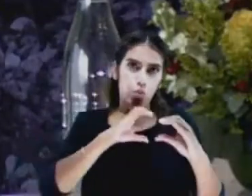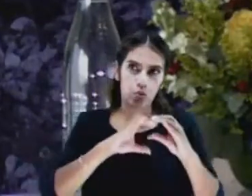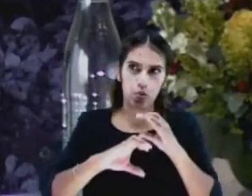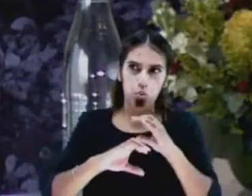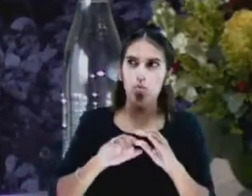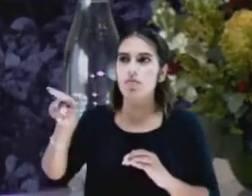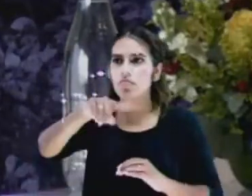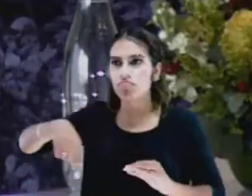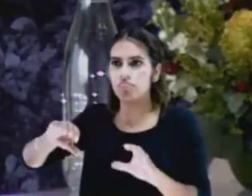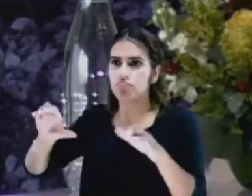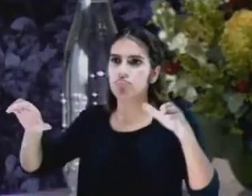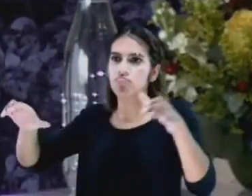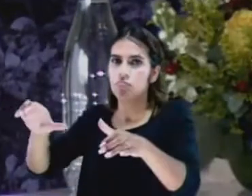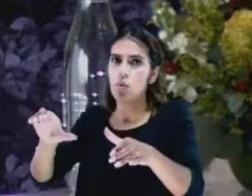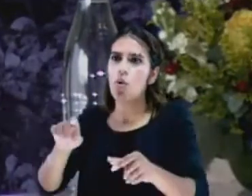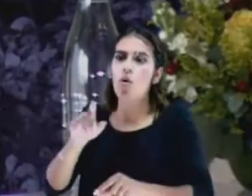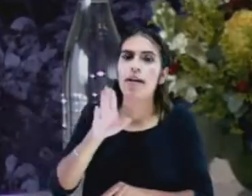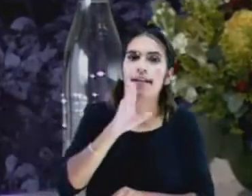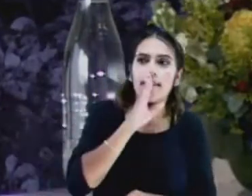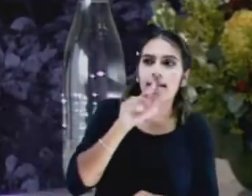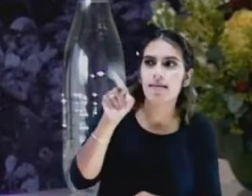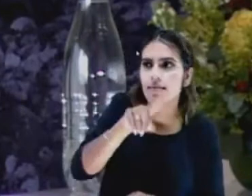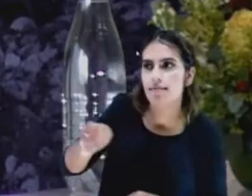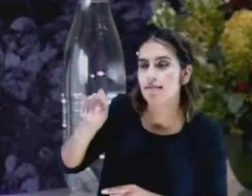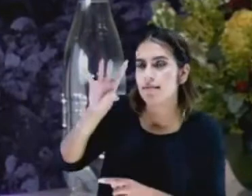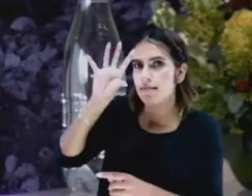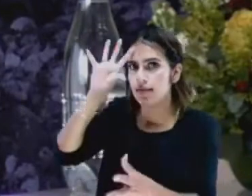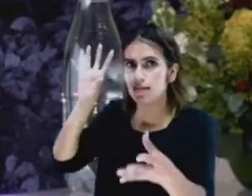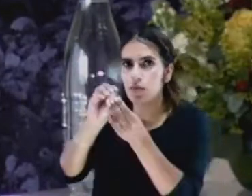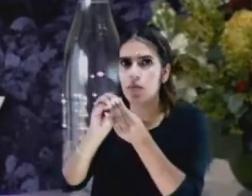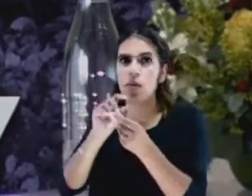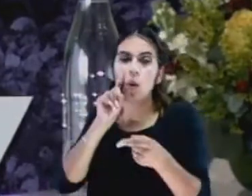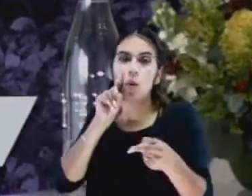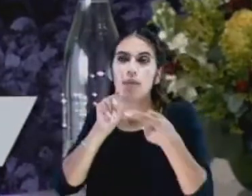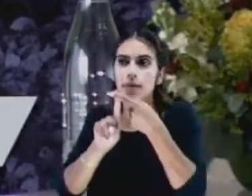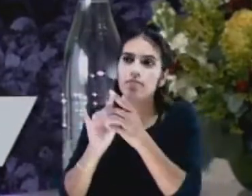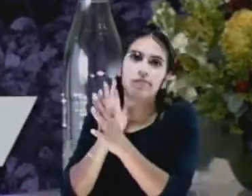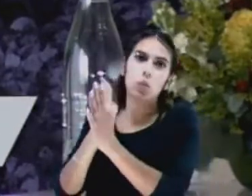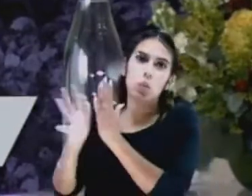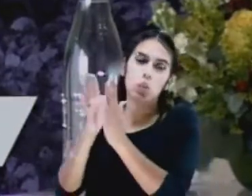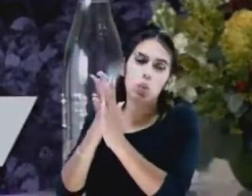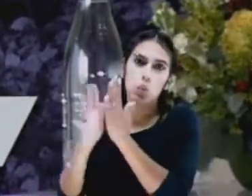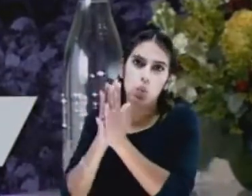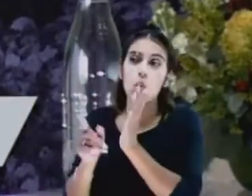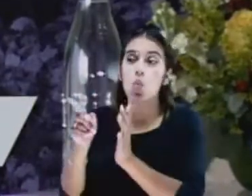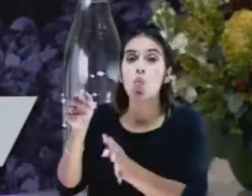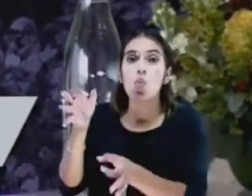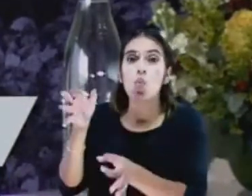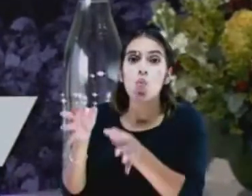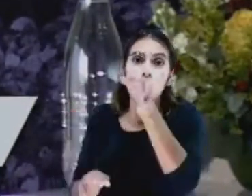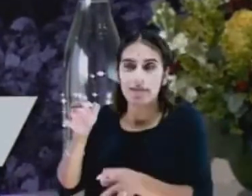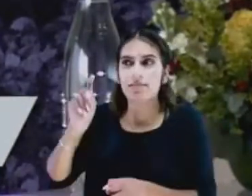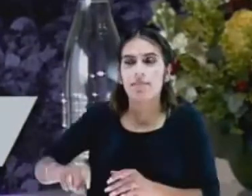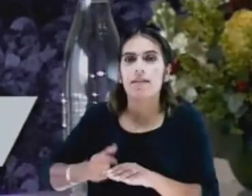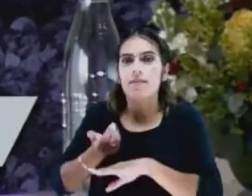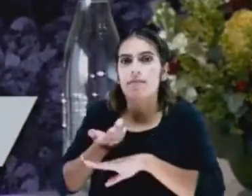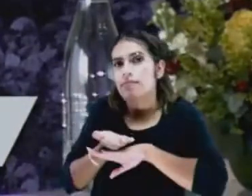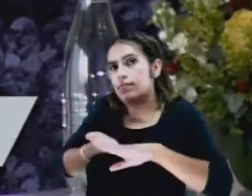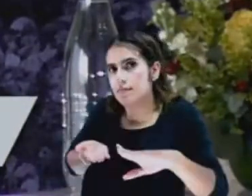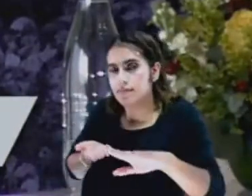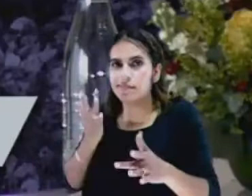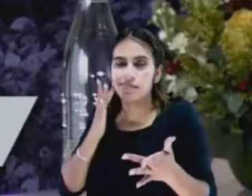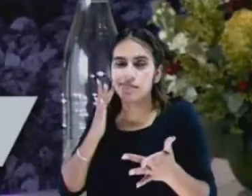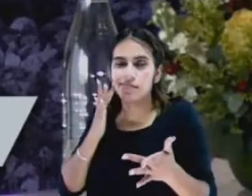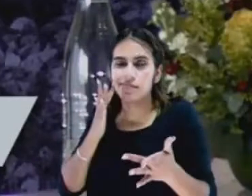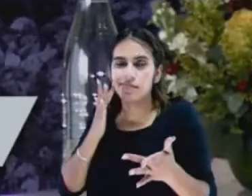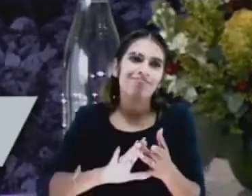concernidas para informarle al juez que hay una que hay una solicitud de concepto y éstos suspendiera los términos sólo un